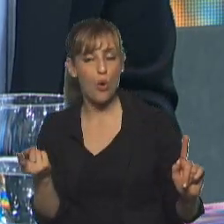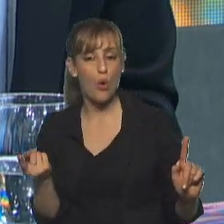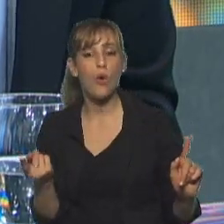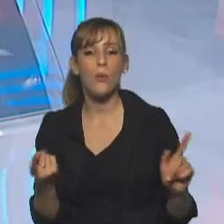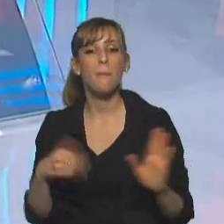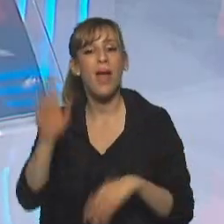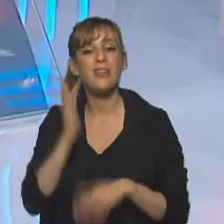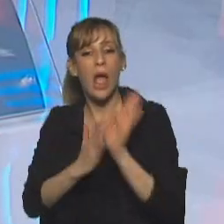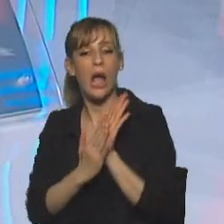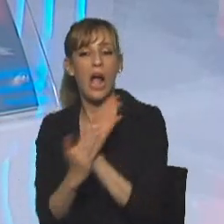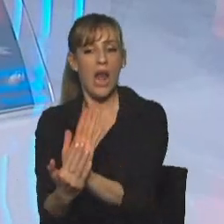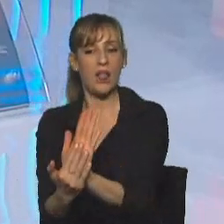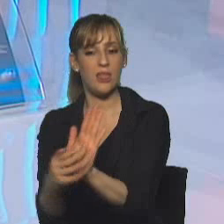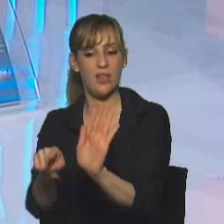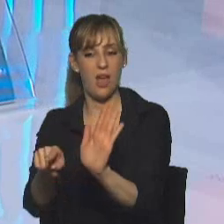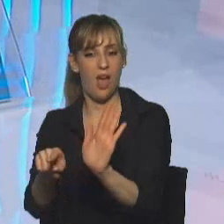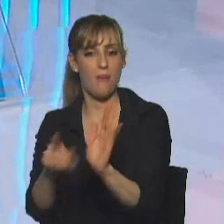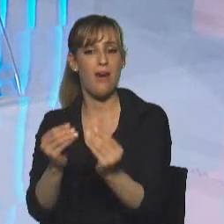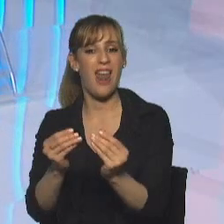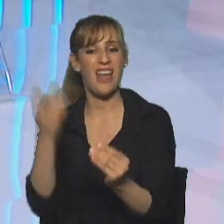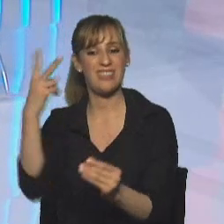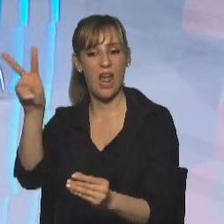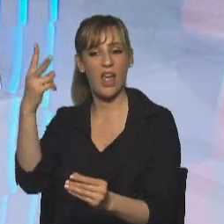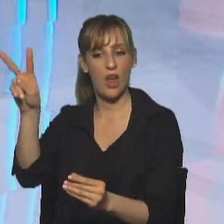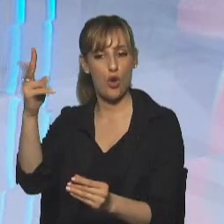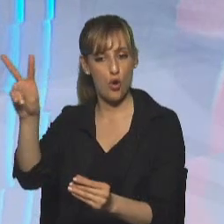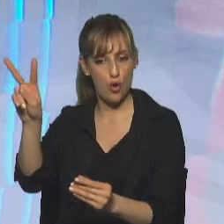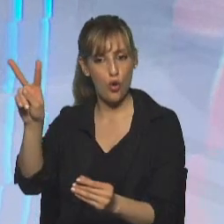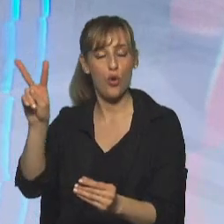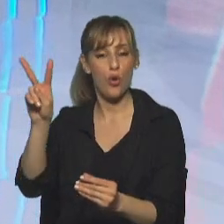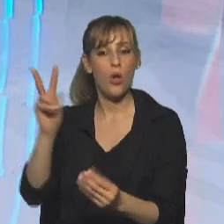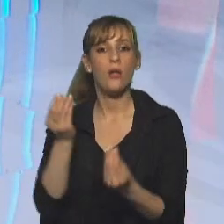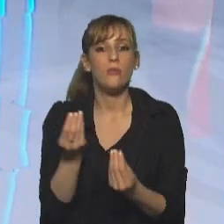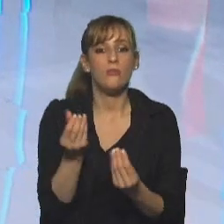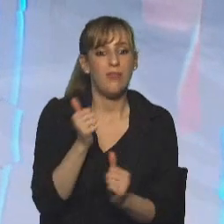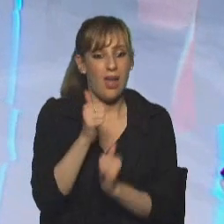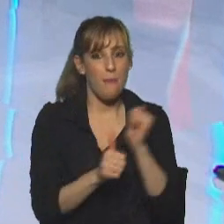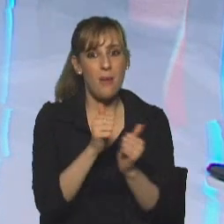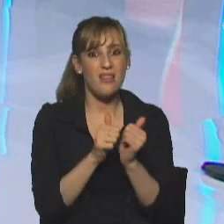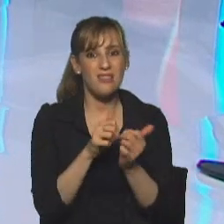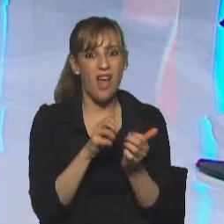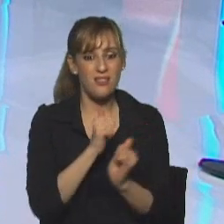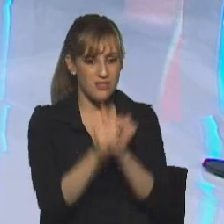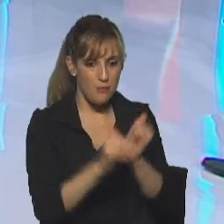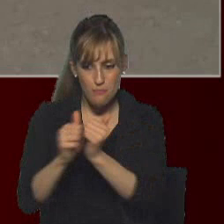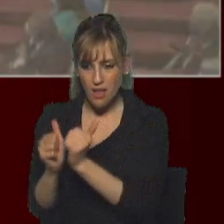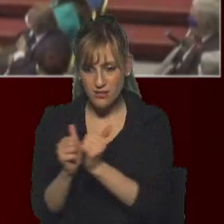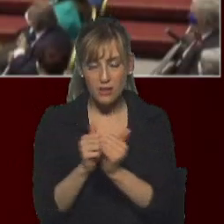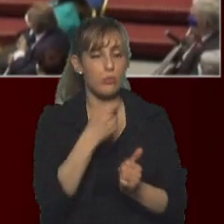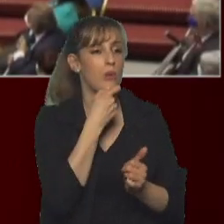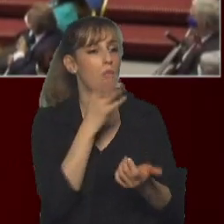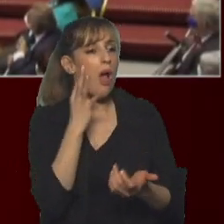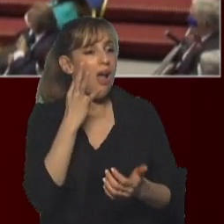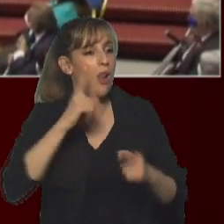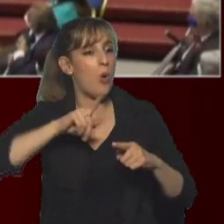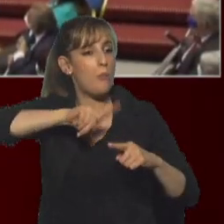creando cortes especiales para que las empresas puedan demandar a los estados firmantes si cualquier cambio en la